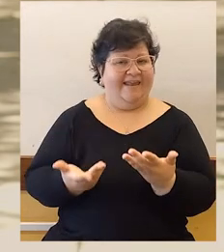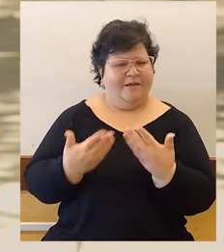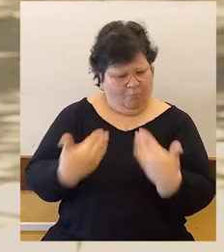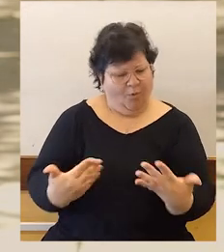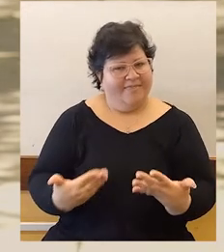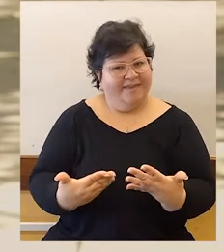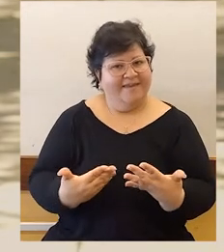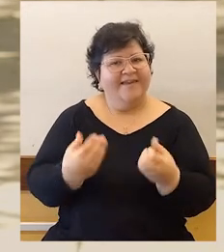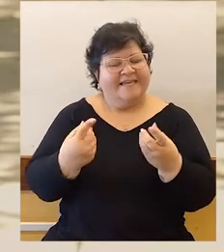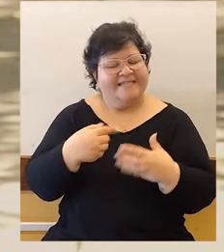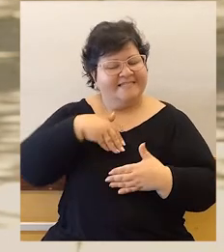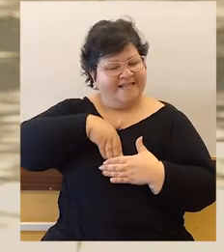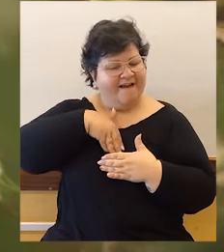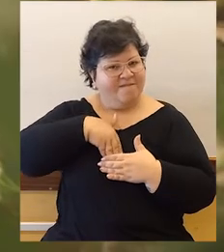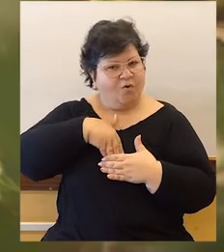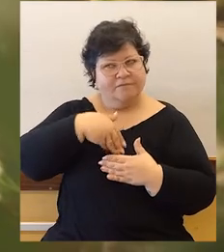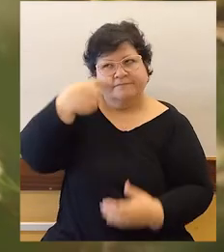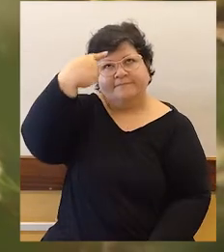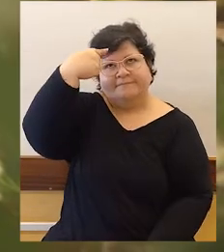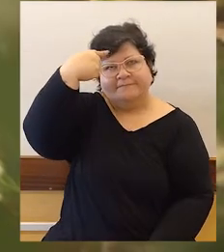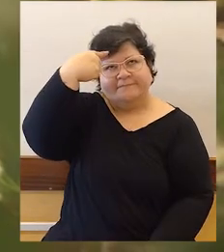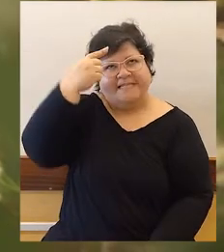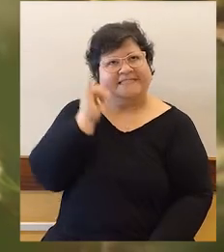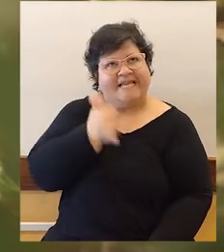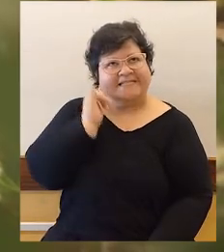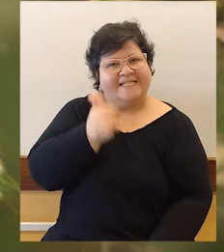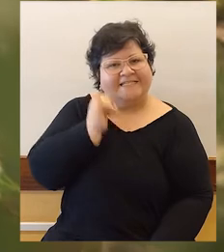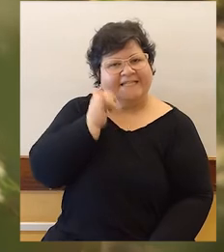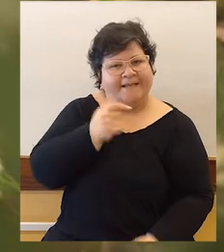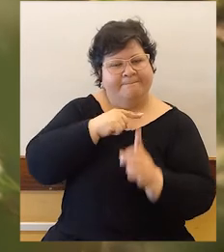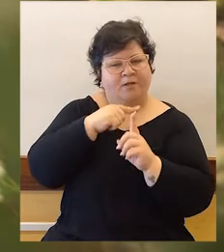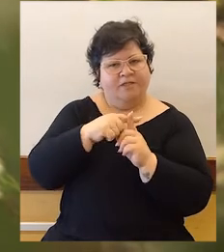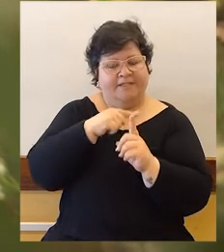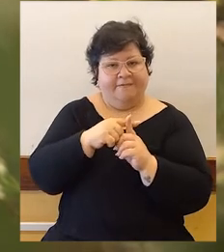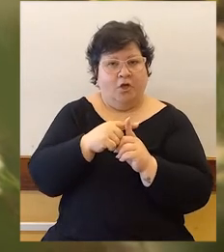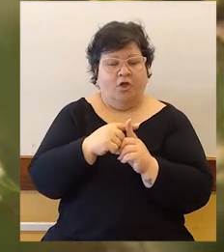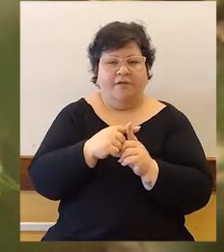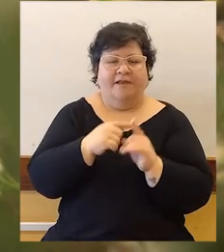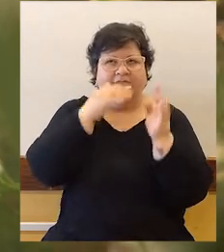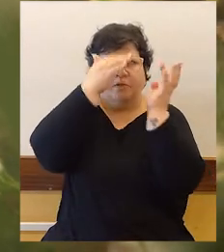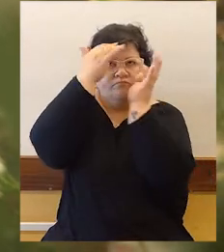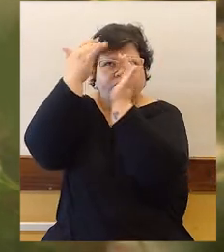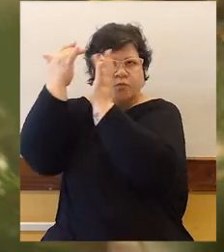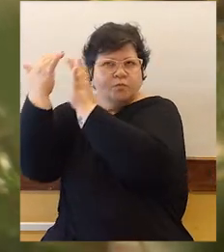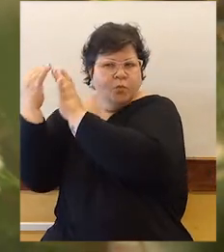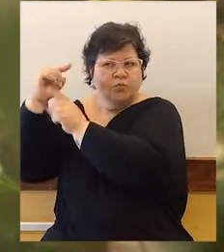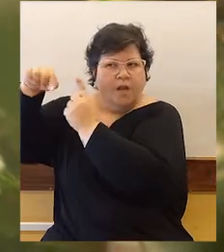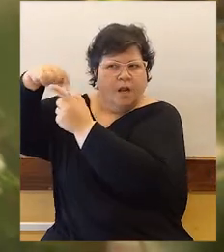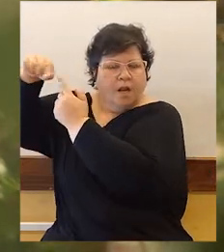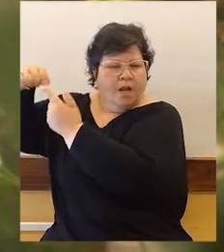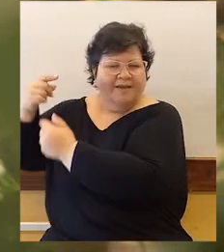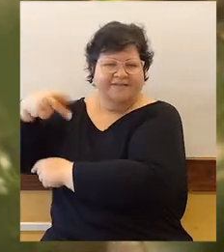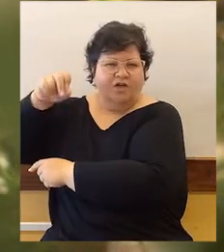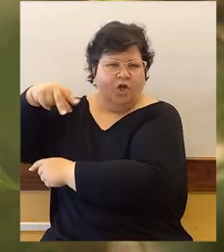que tener como esa voz interna en la cabeza que te diga que sí lo vas a lograr, dejando de lado el murmullo que te dice que no lo vas a lograr